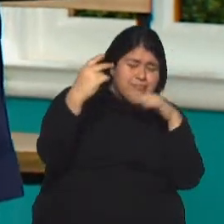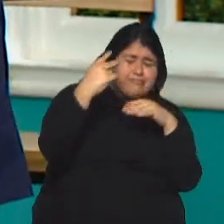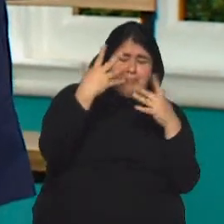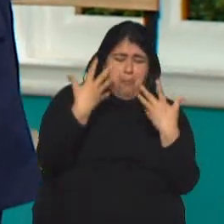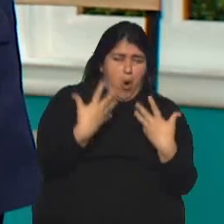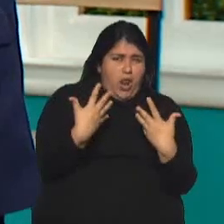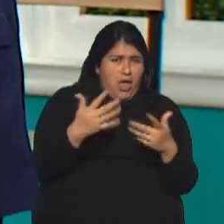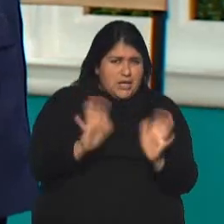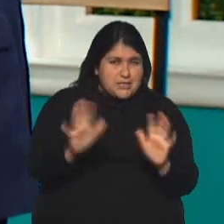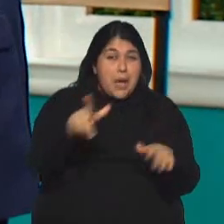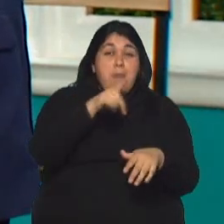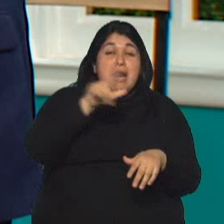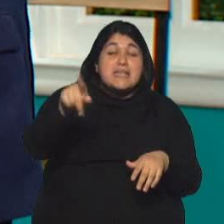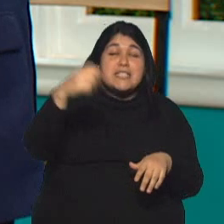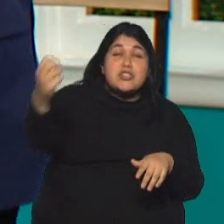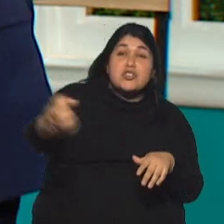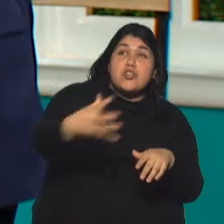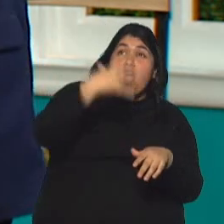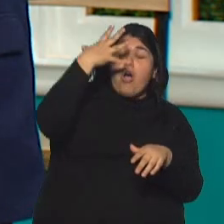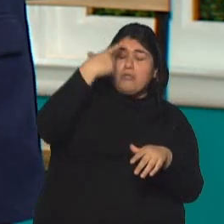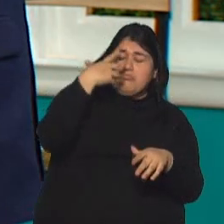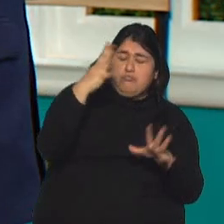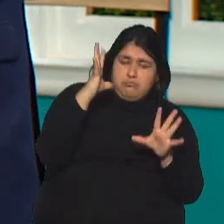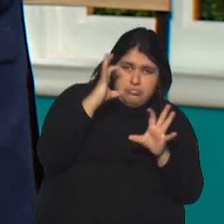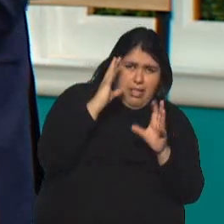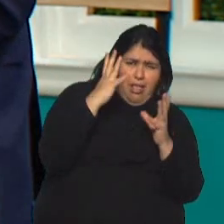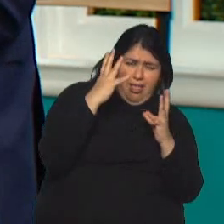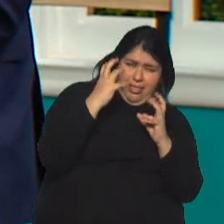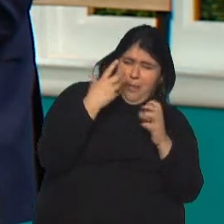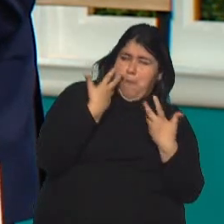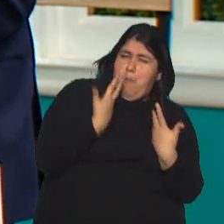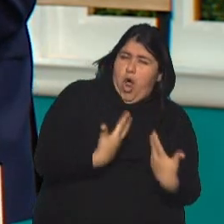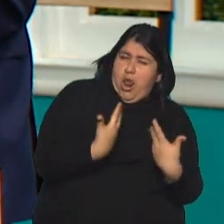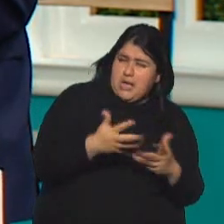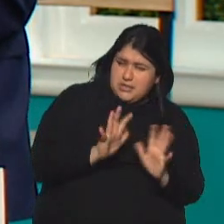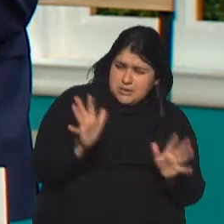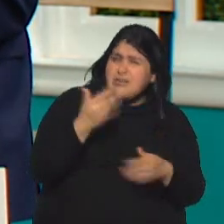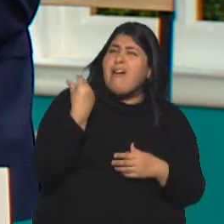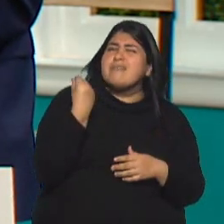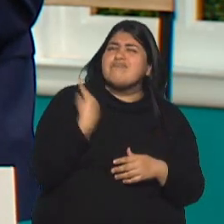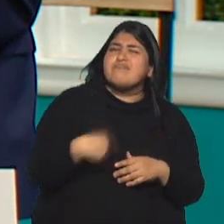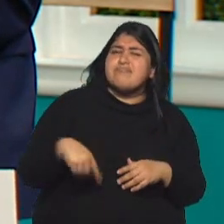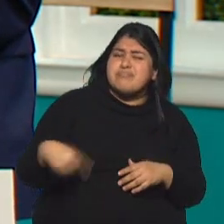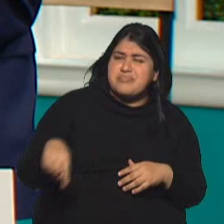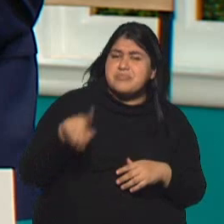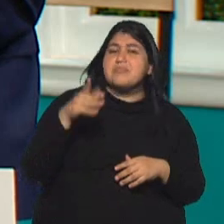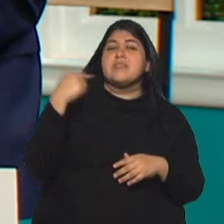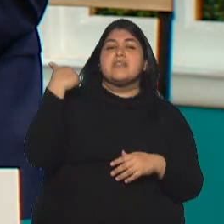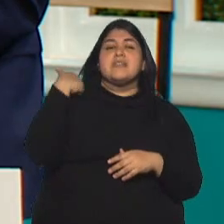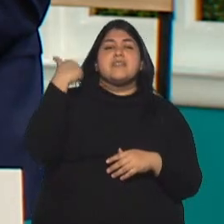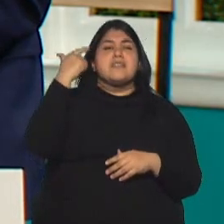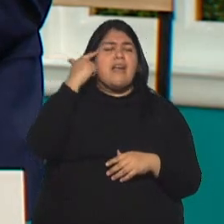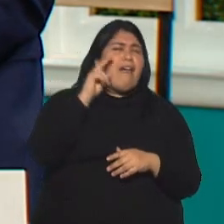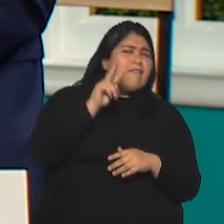Como cuando el sol te incandila. Es un rayo, es una luz. No lo sé, pensé que venía con espada, ¿eh?